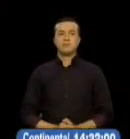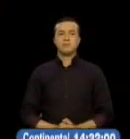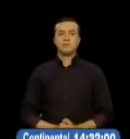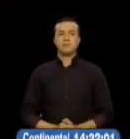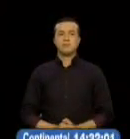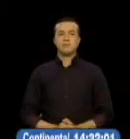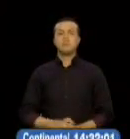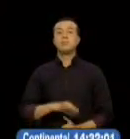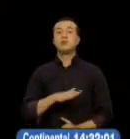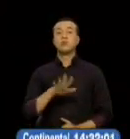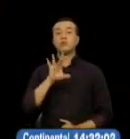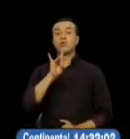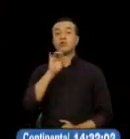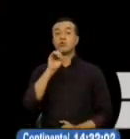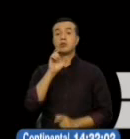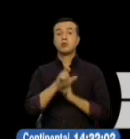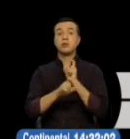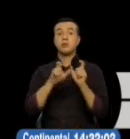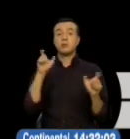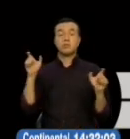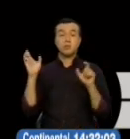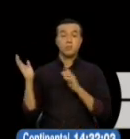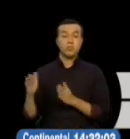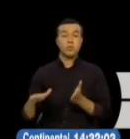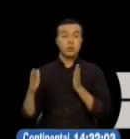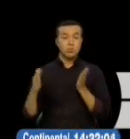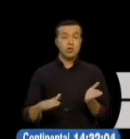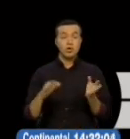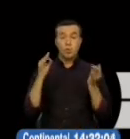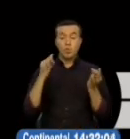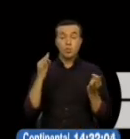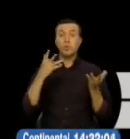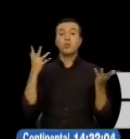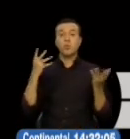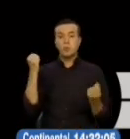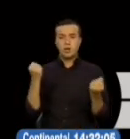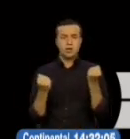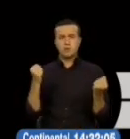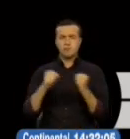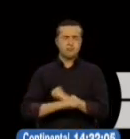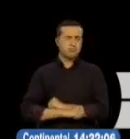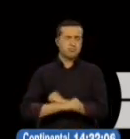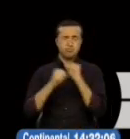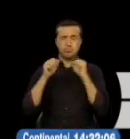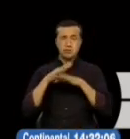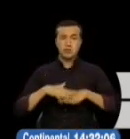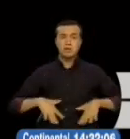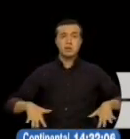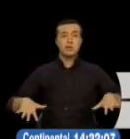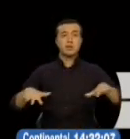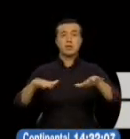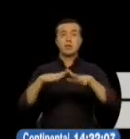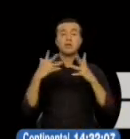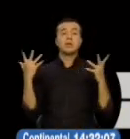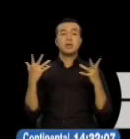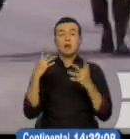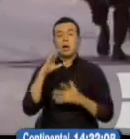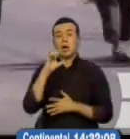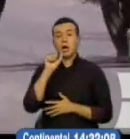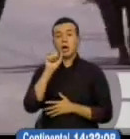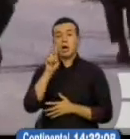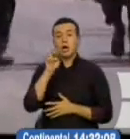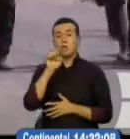Y cerca de 80 personas muertas deja un ataque en coche bomba en el distrito diplomático de Kabul,